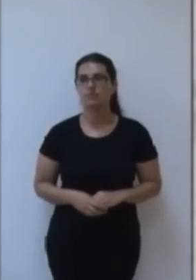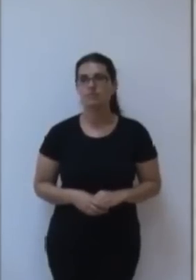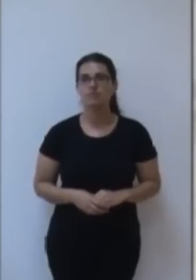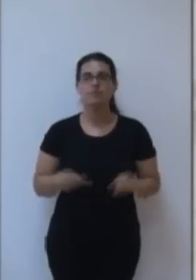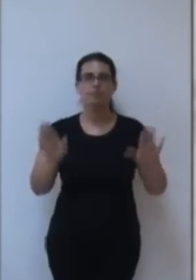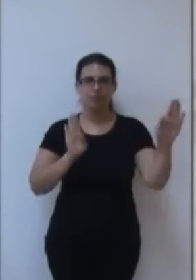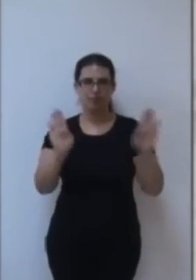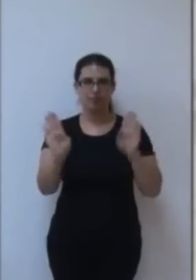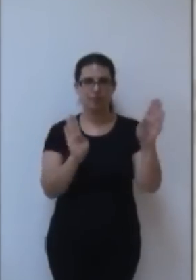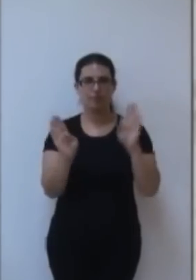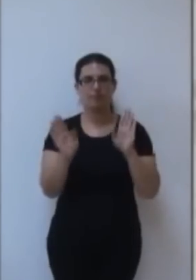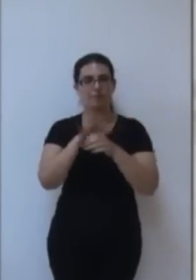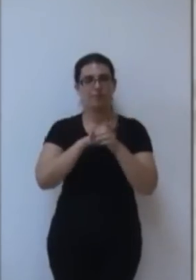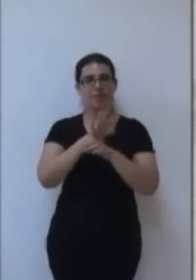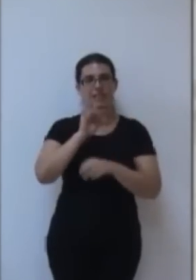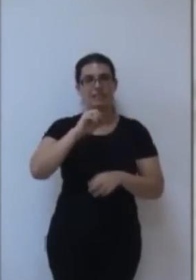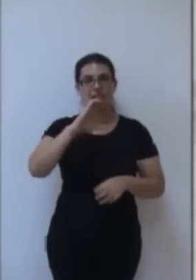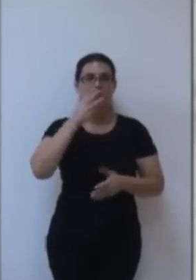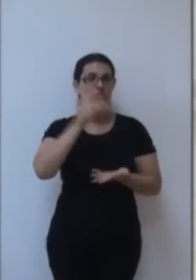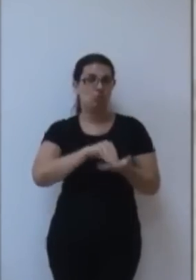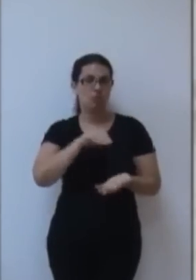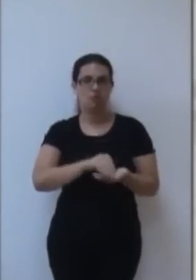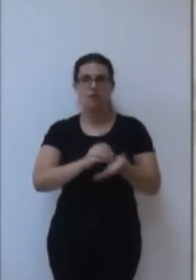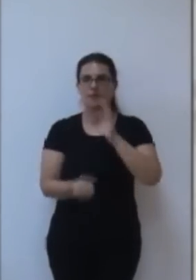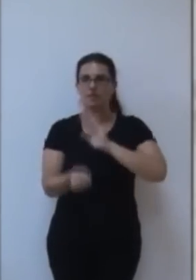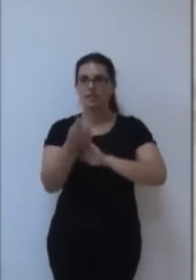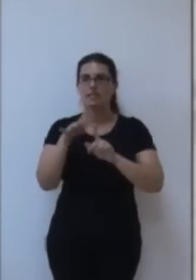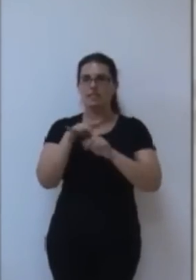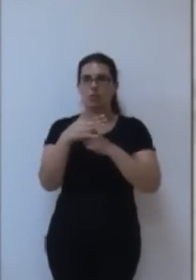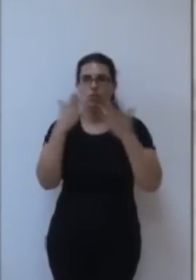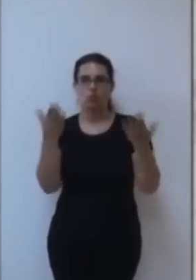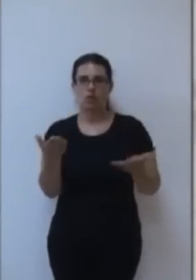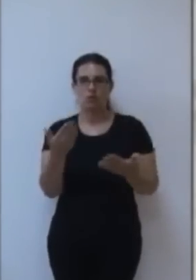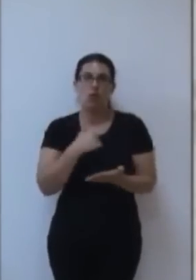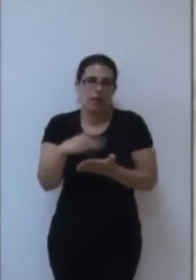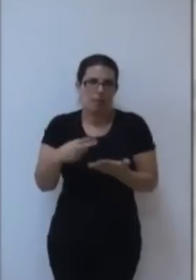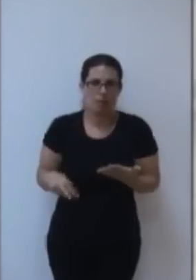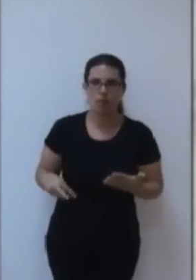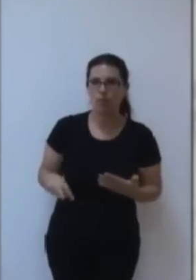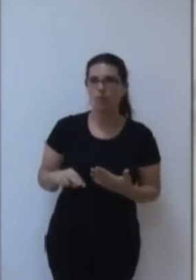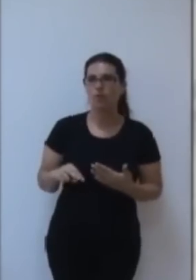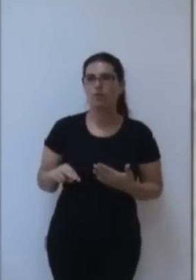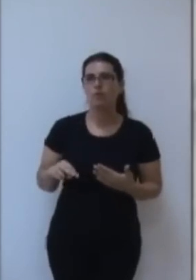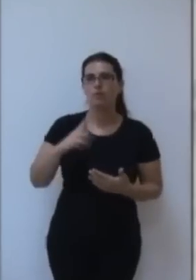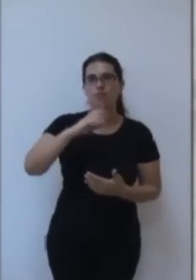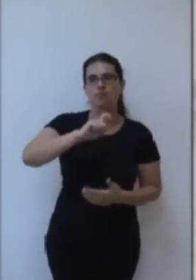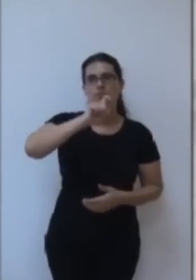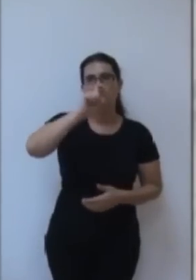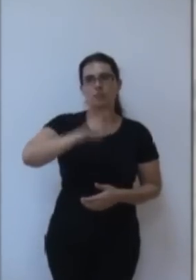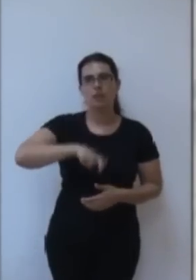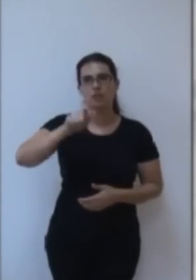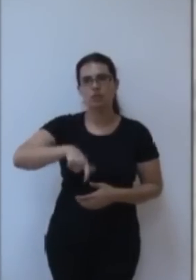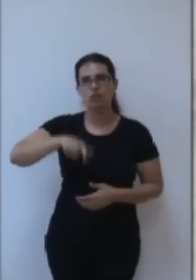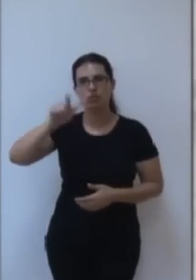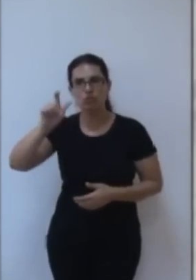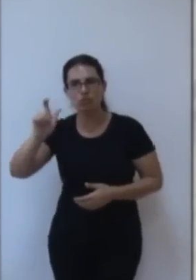mundo ticket también ocurre una cosa a veces, ¿no? Que yo he leído que las personas muchas